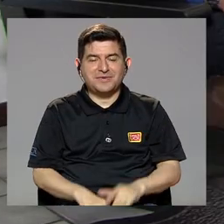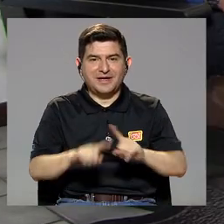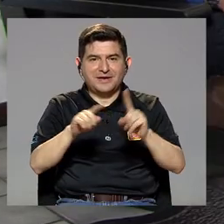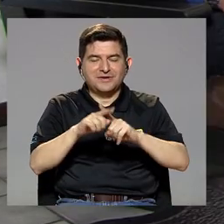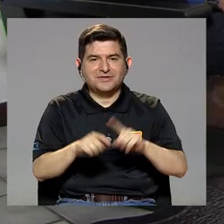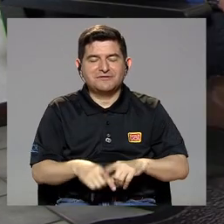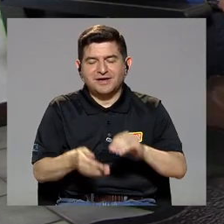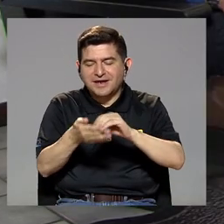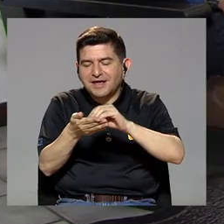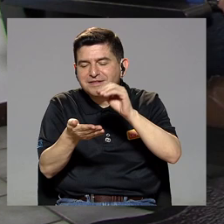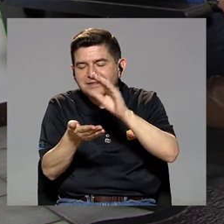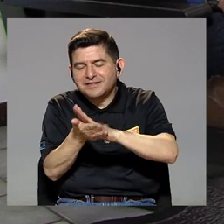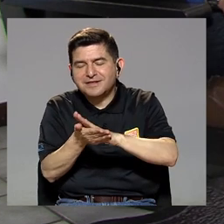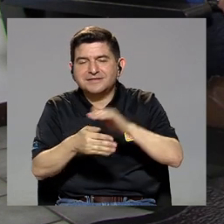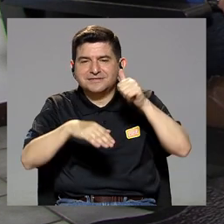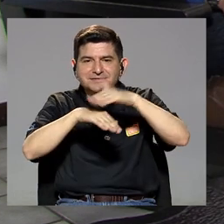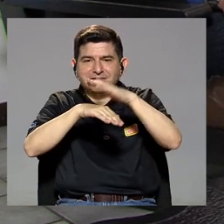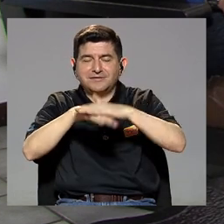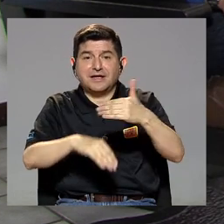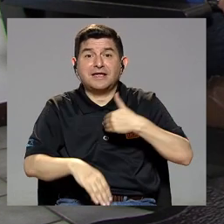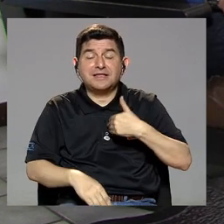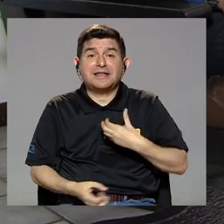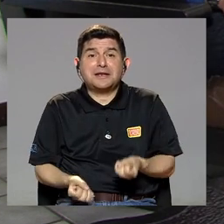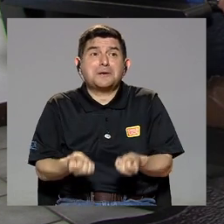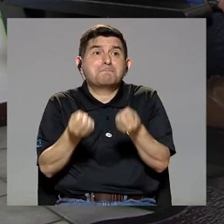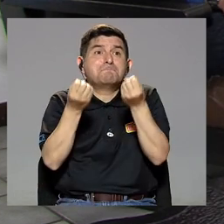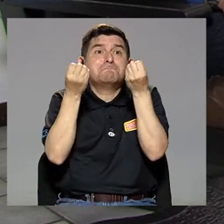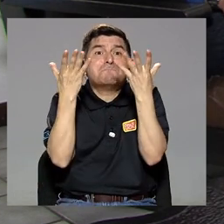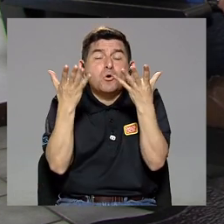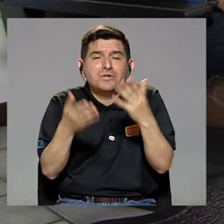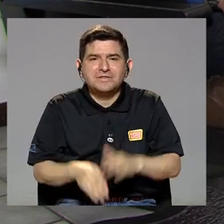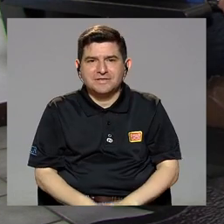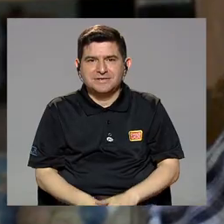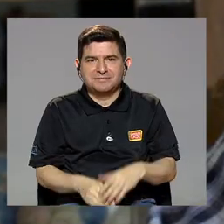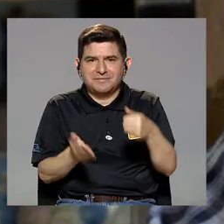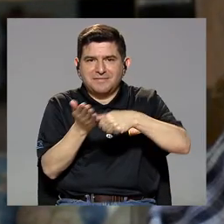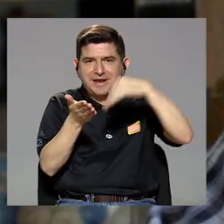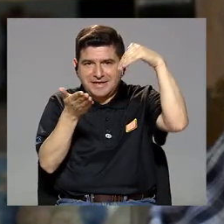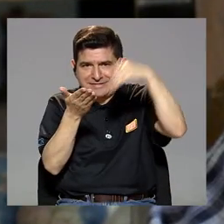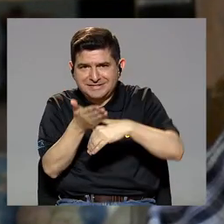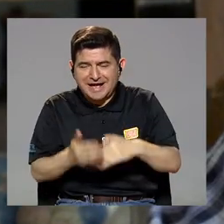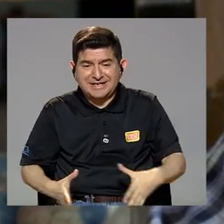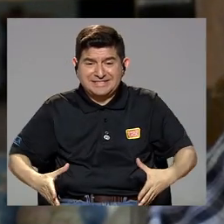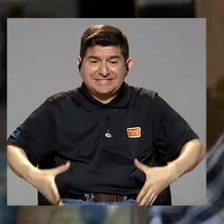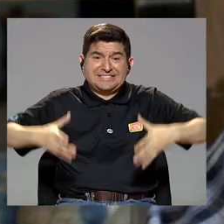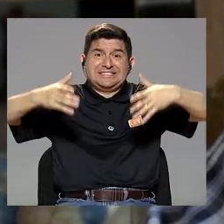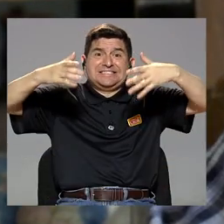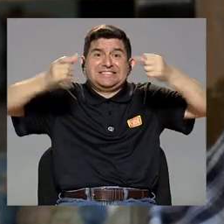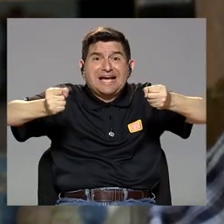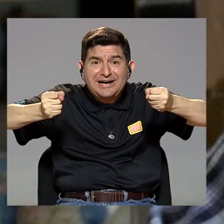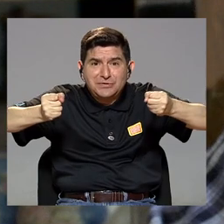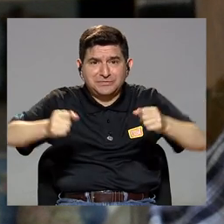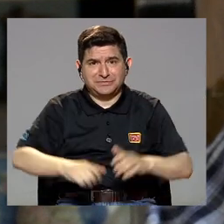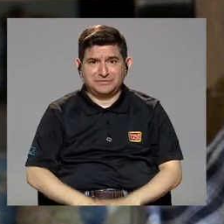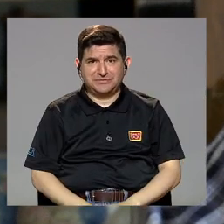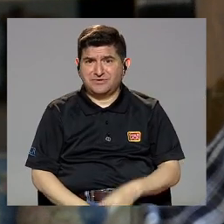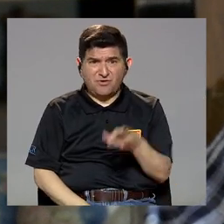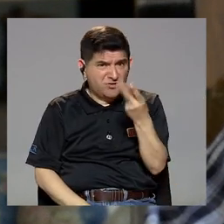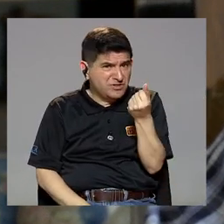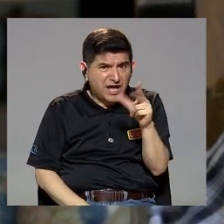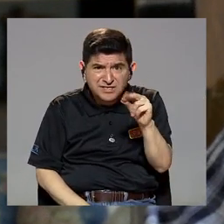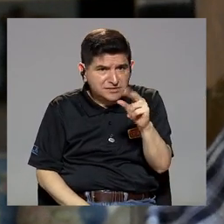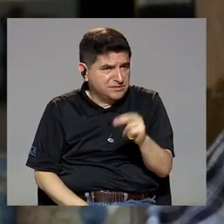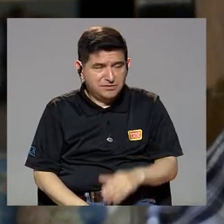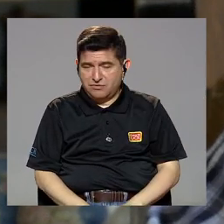y nosotros teníamos sacos de cartas ya no no no se contaba no era